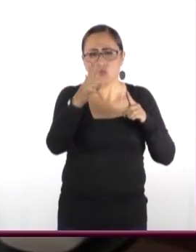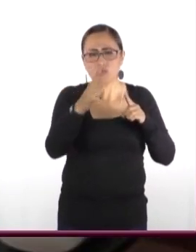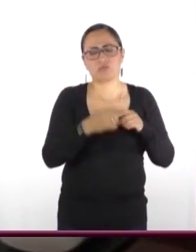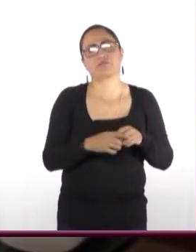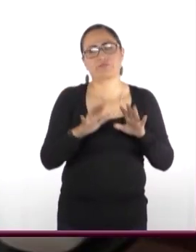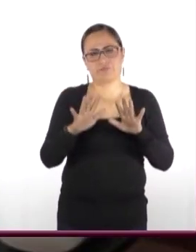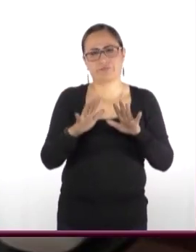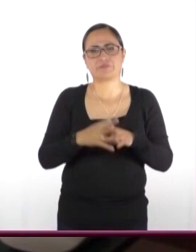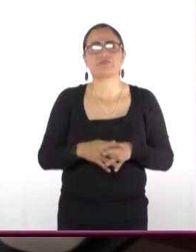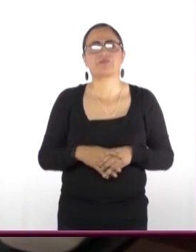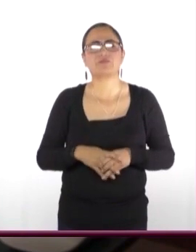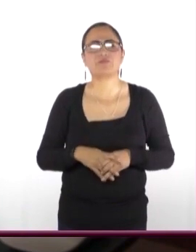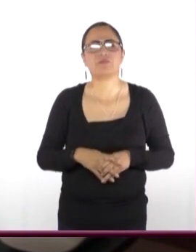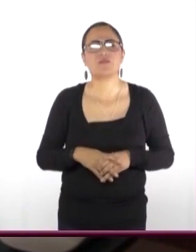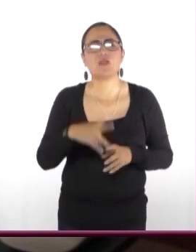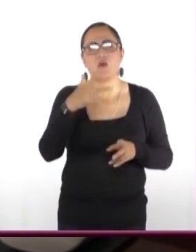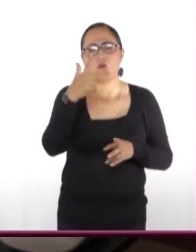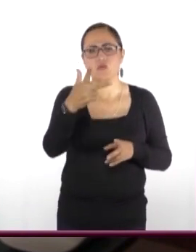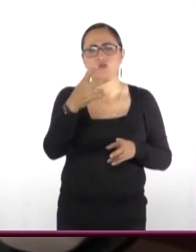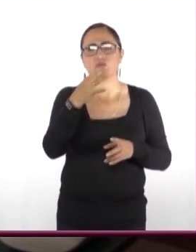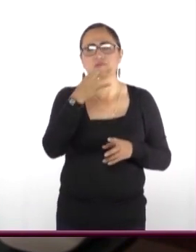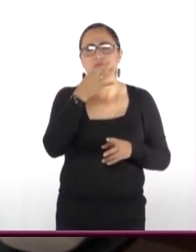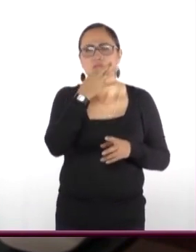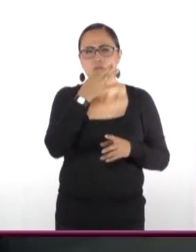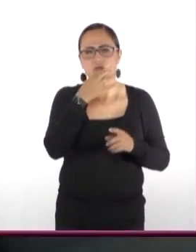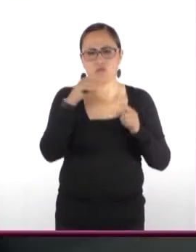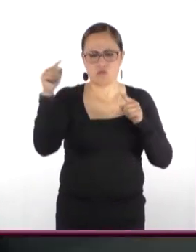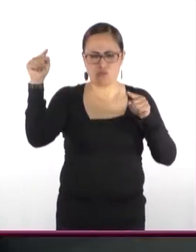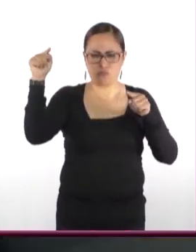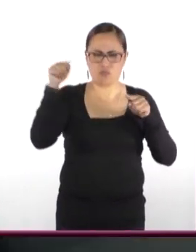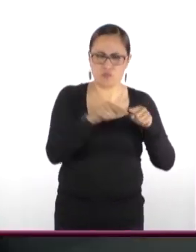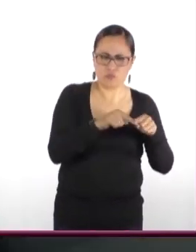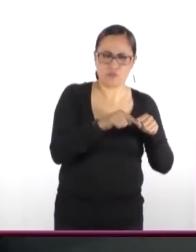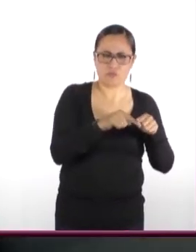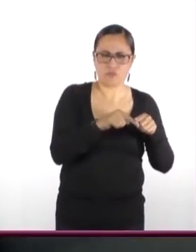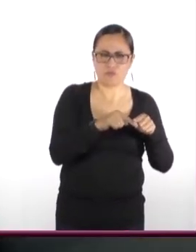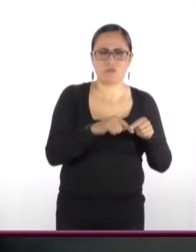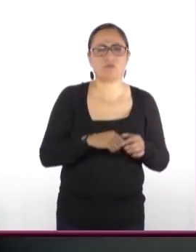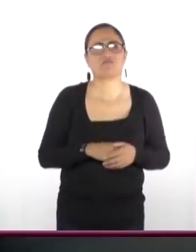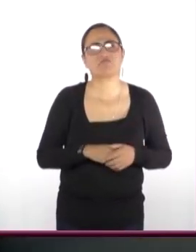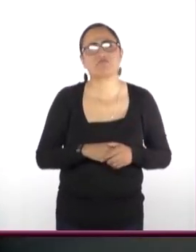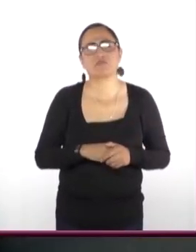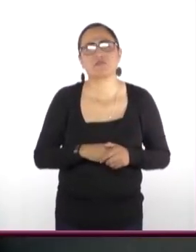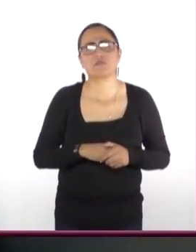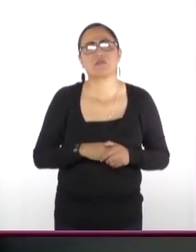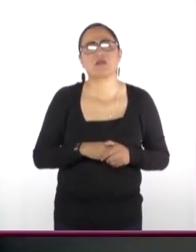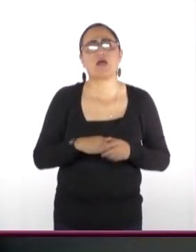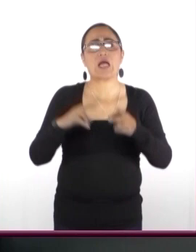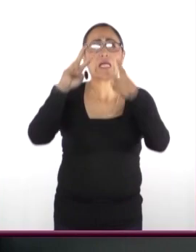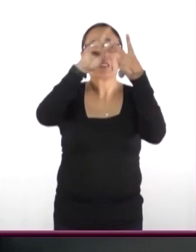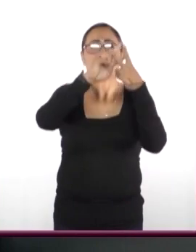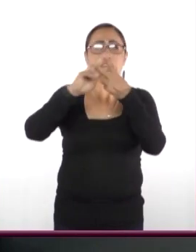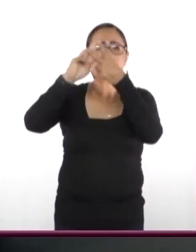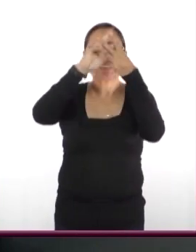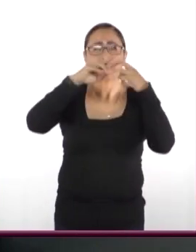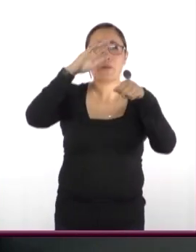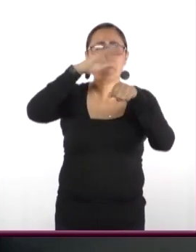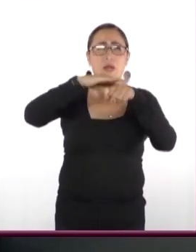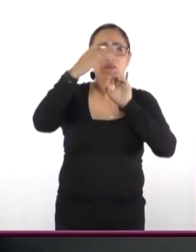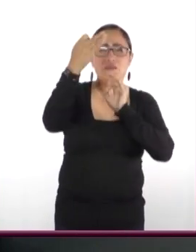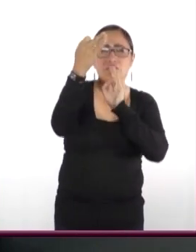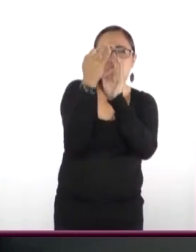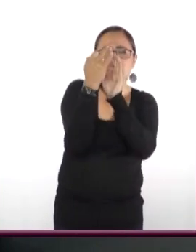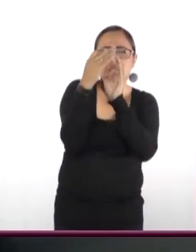es, la luz del Sol a nosotros tarda 8 minutos en llegarnos, y pues para darles una idea, la luz de la estrella más